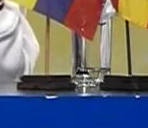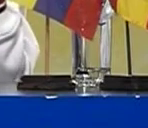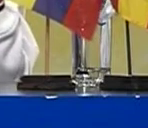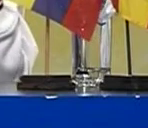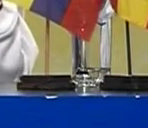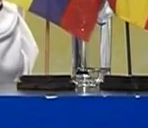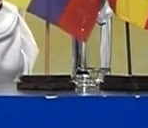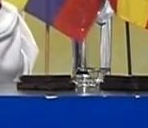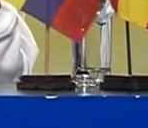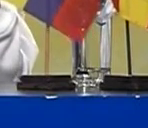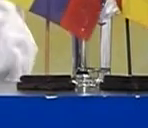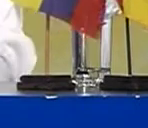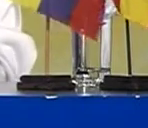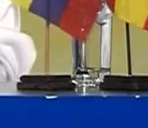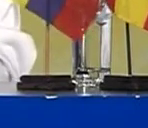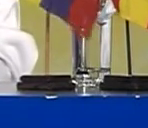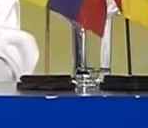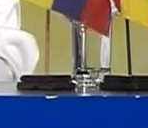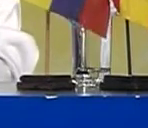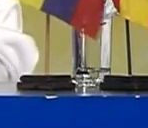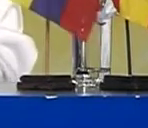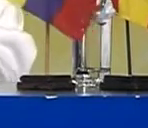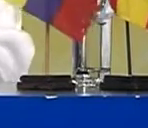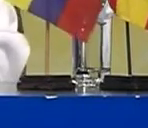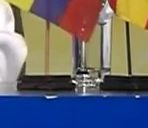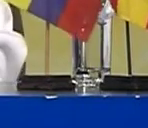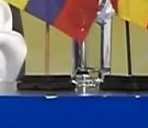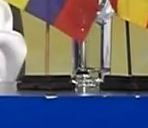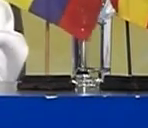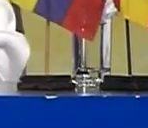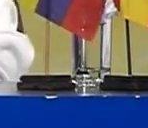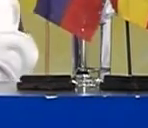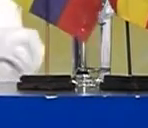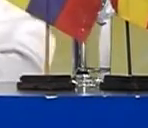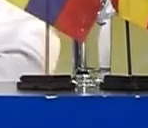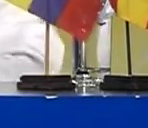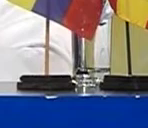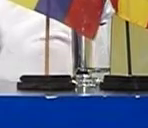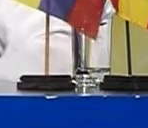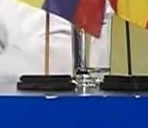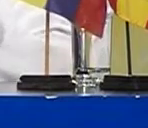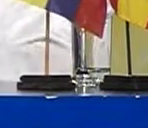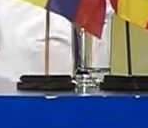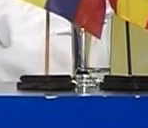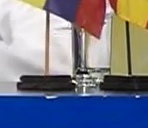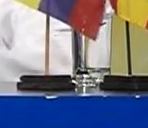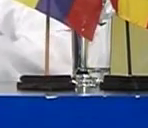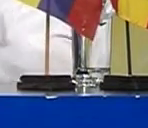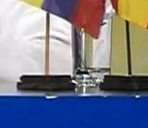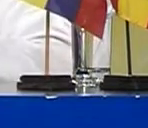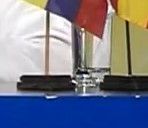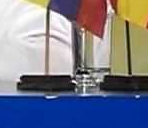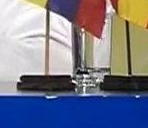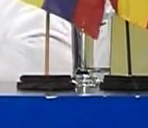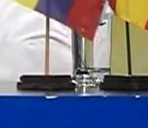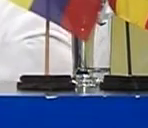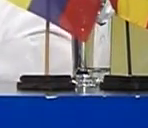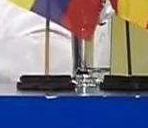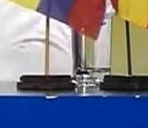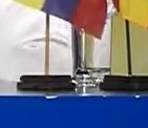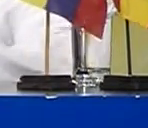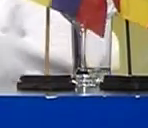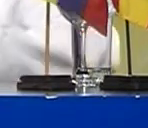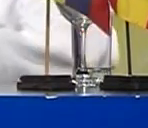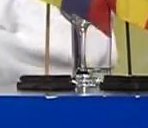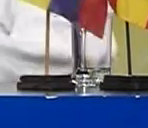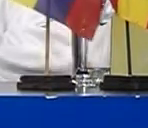una enfermedad. La soledad es terrible. Dios no hizo al hombre para que estuviese